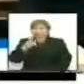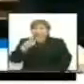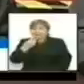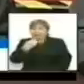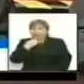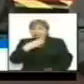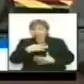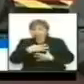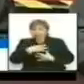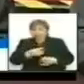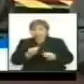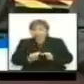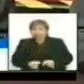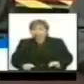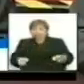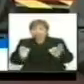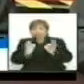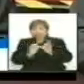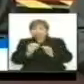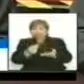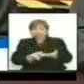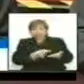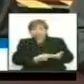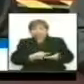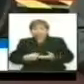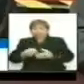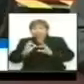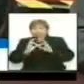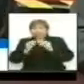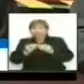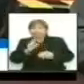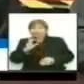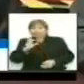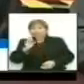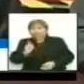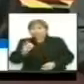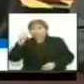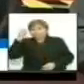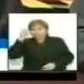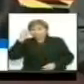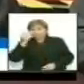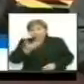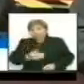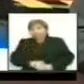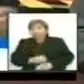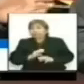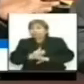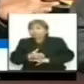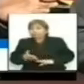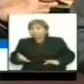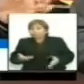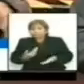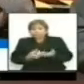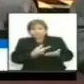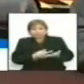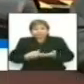fue interesante e importante porque hubo una discusión sobre la famosa reforma política. Lo recuerda usted por su intermedio. Y